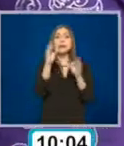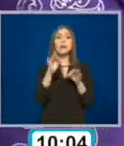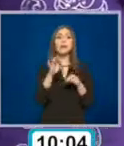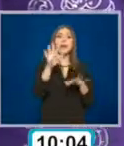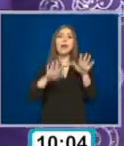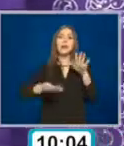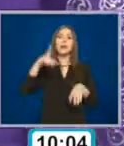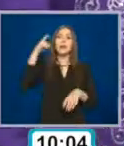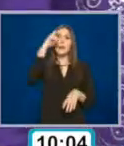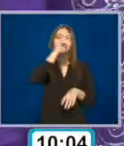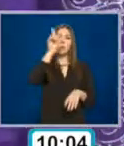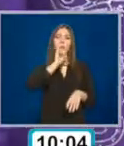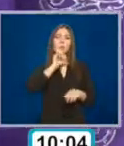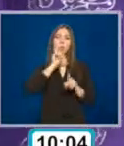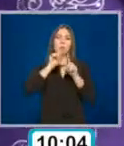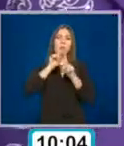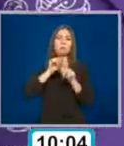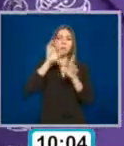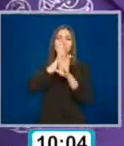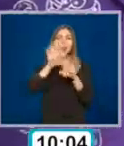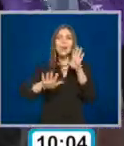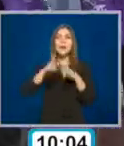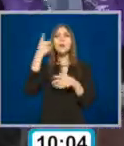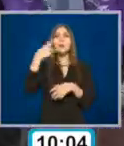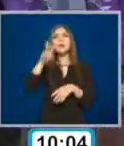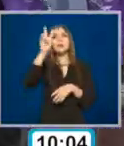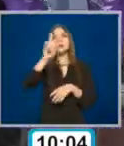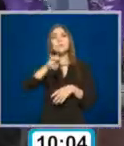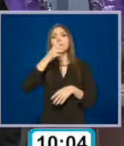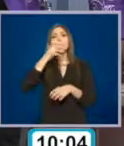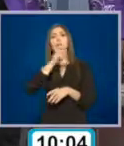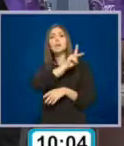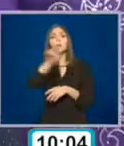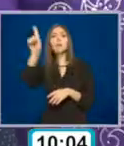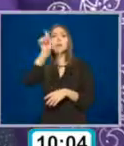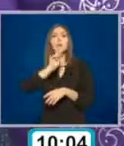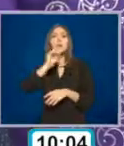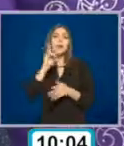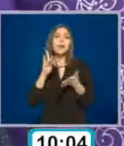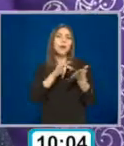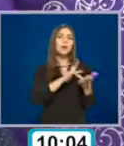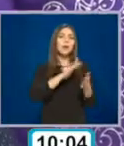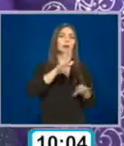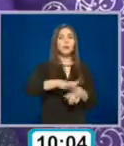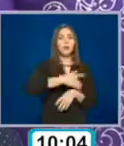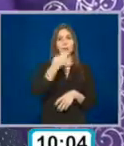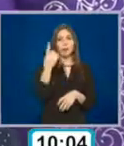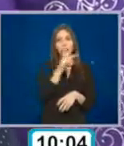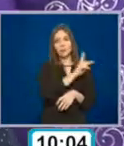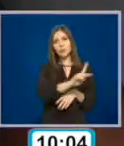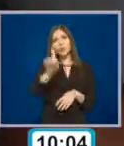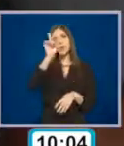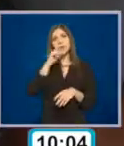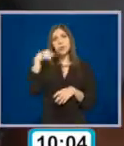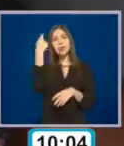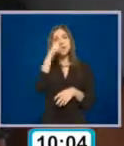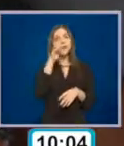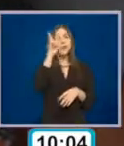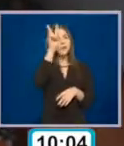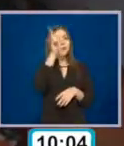mejor que sean las mismas mujeres que te apoyen, porque hay que decir la neta, por aquellas mujeres como tú que son guapas, que